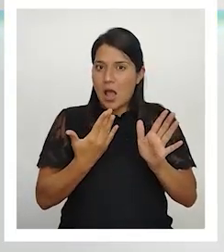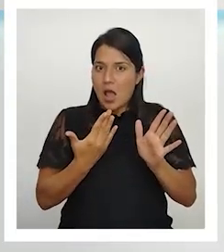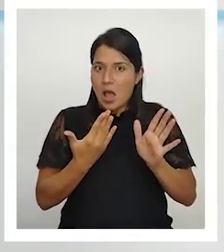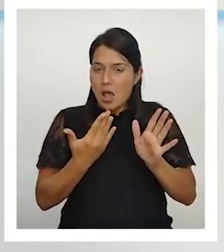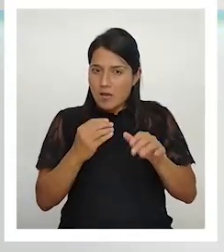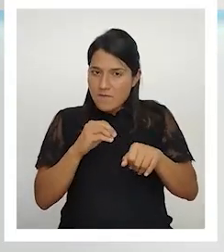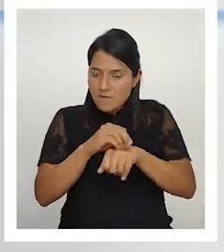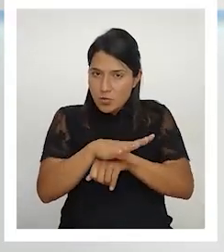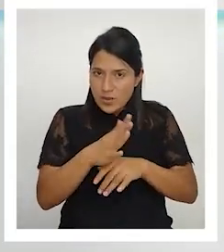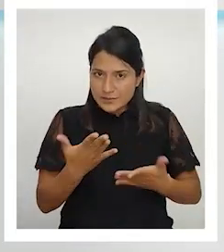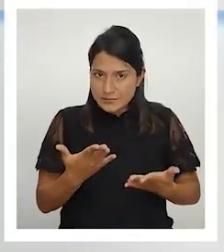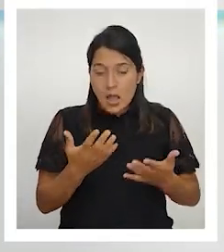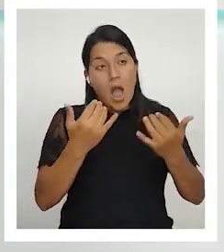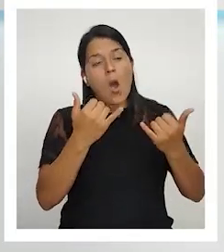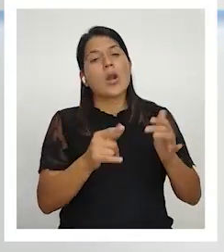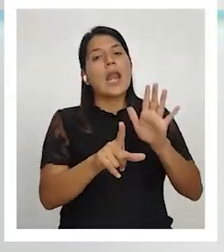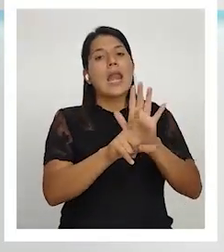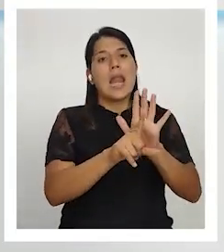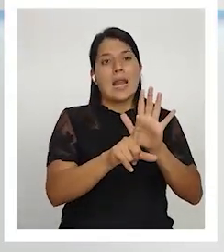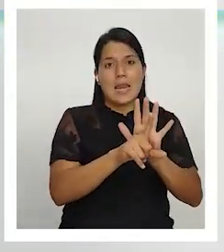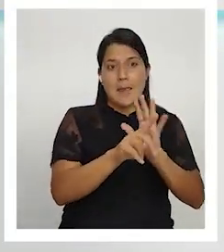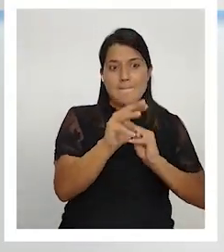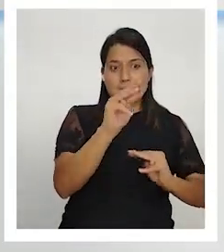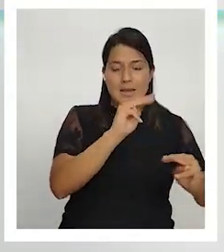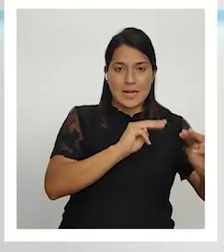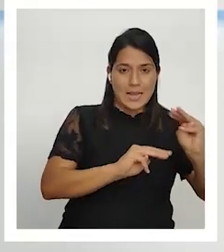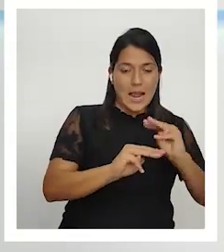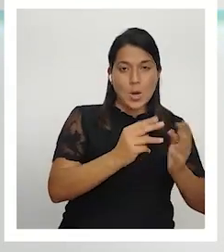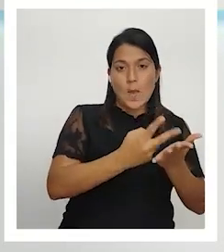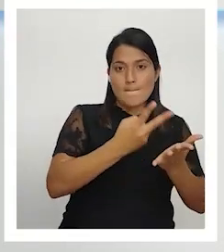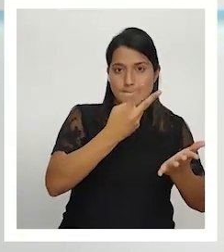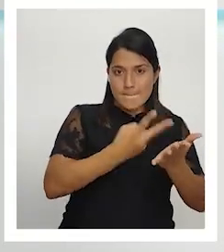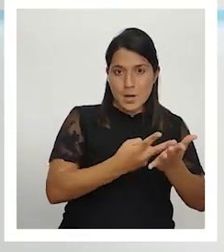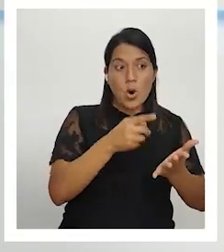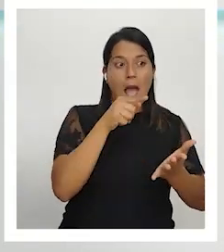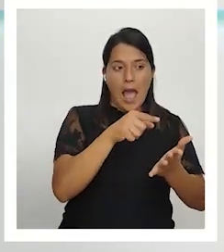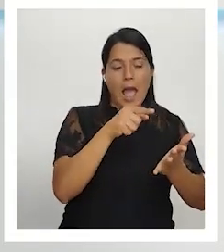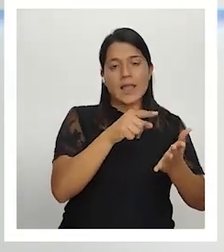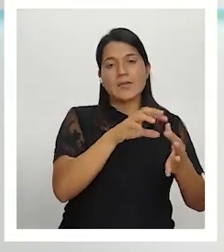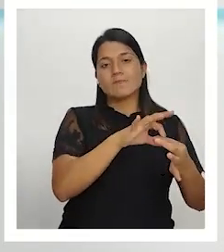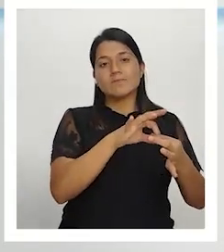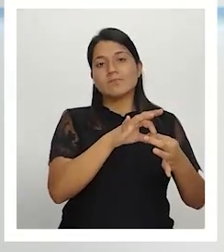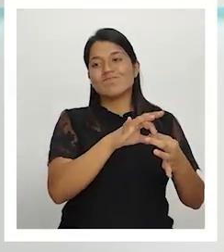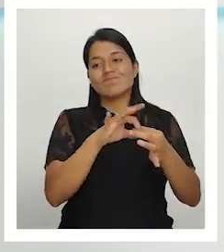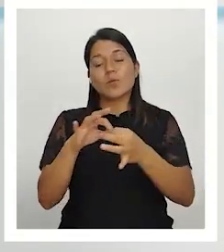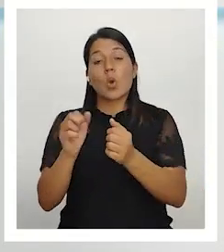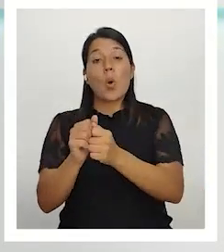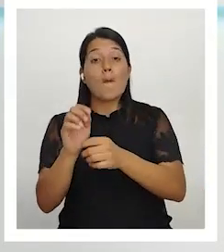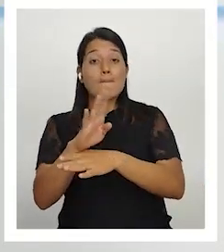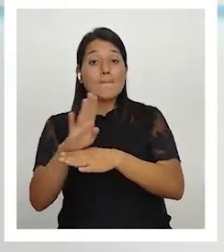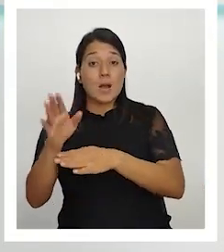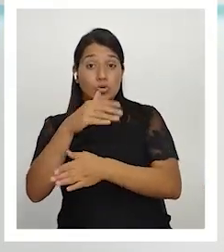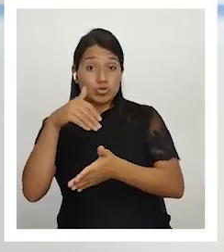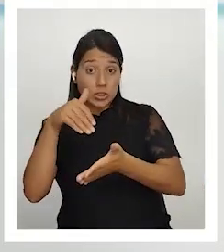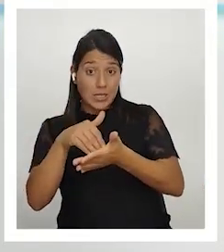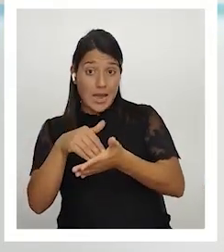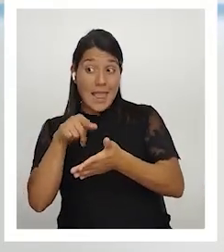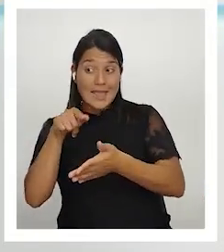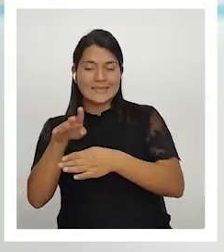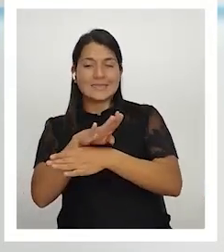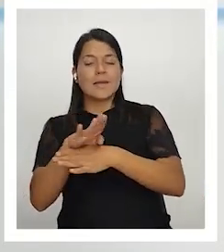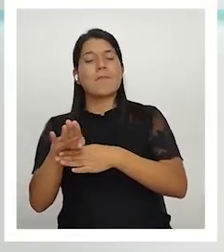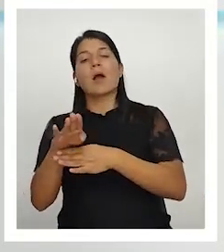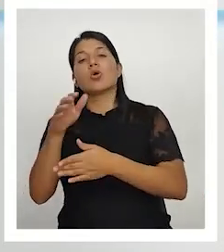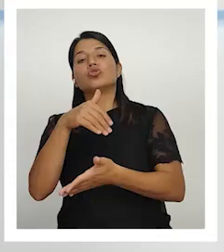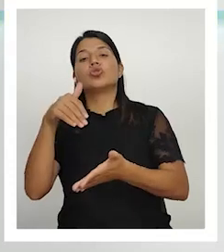reguladora del mercado de valores, por supuesto, se regula todo el tema del Banco Central y el Banco Central, a su vez, es el que de alguna forma también tiene una relación directa